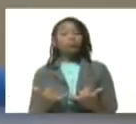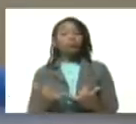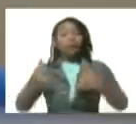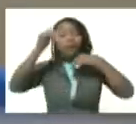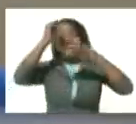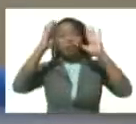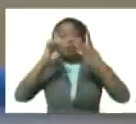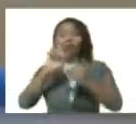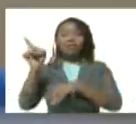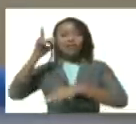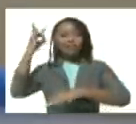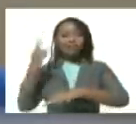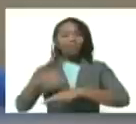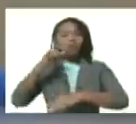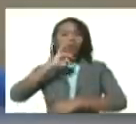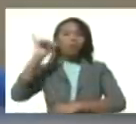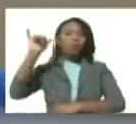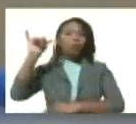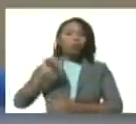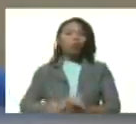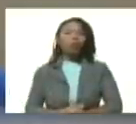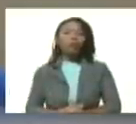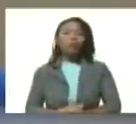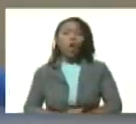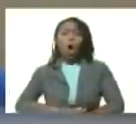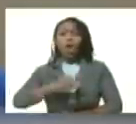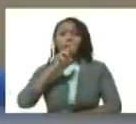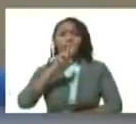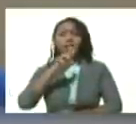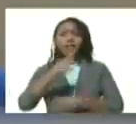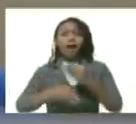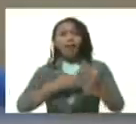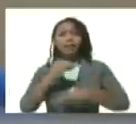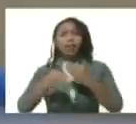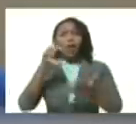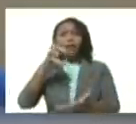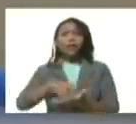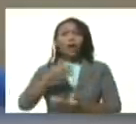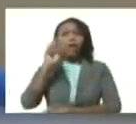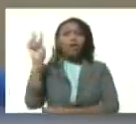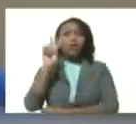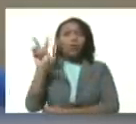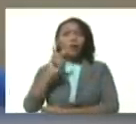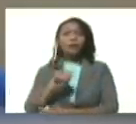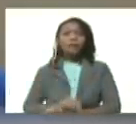atender esta grave denuncia, terrible denuncia que está haciendo el Estado venezolano.